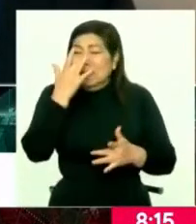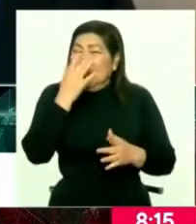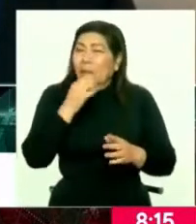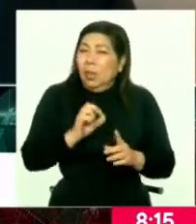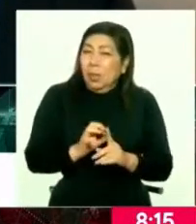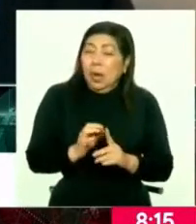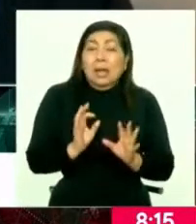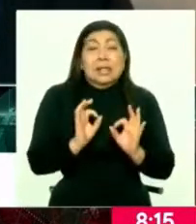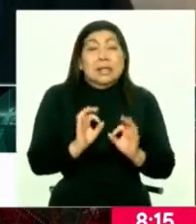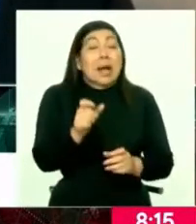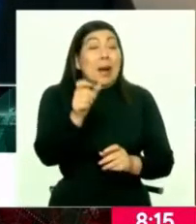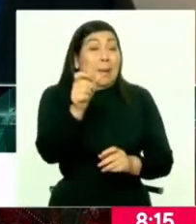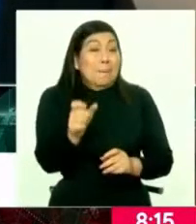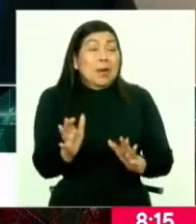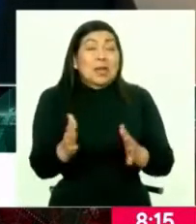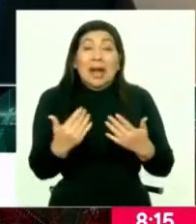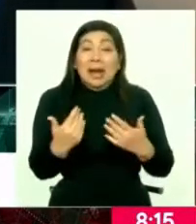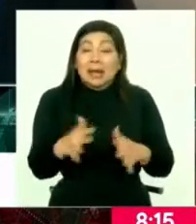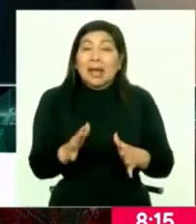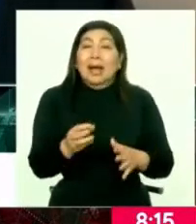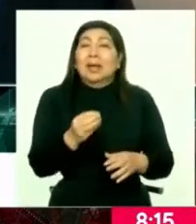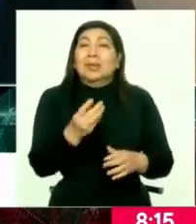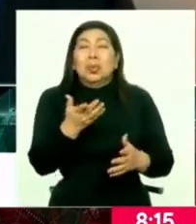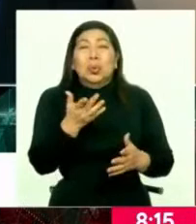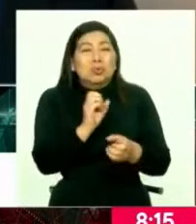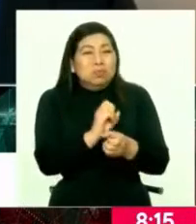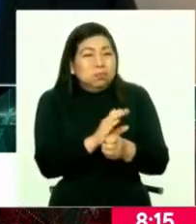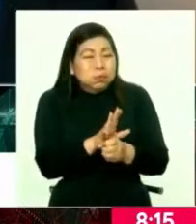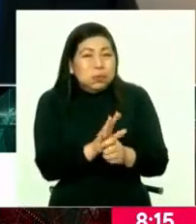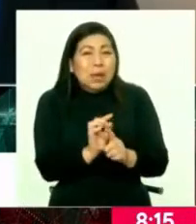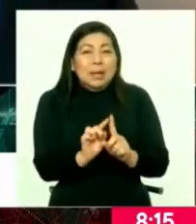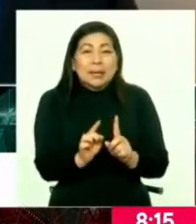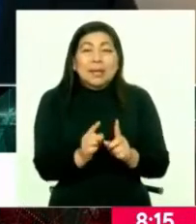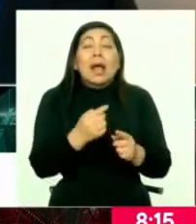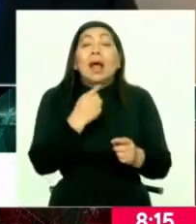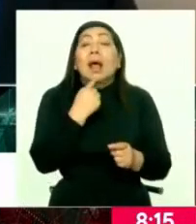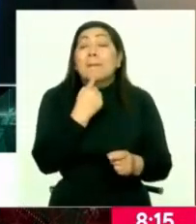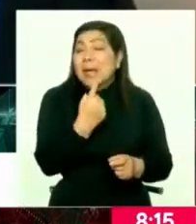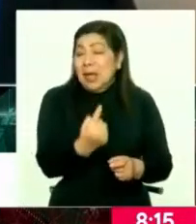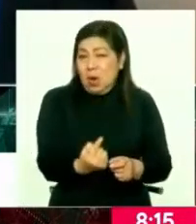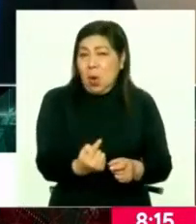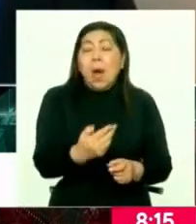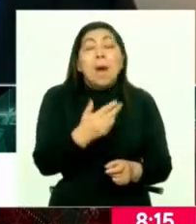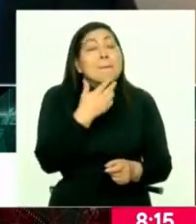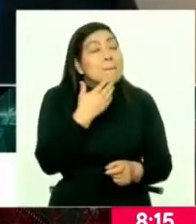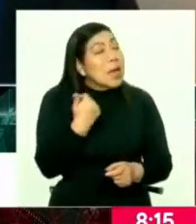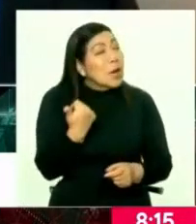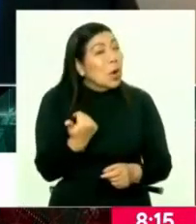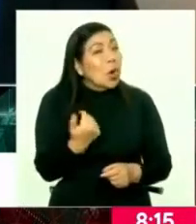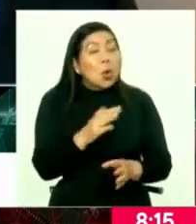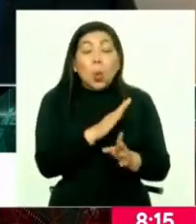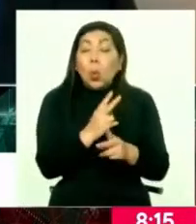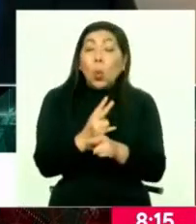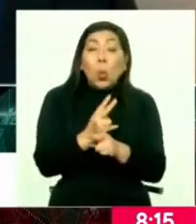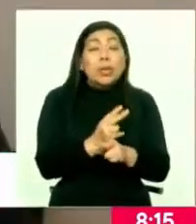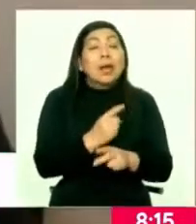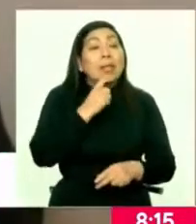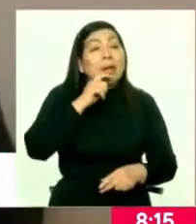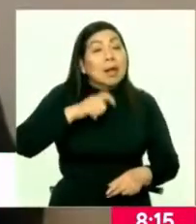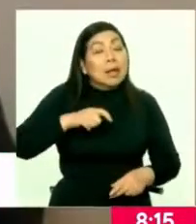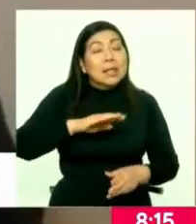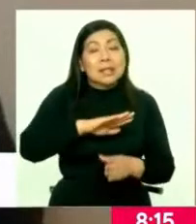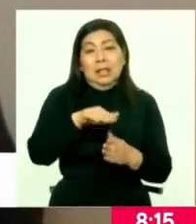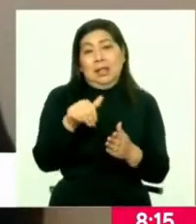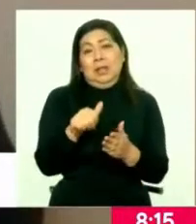síntomas. Así que así las personas hayan padecido coronavirus, se recomienda que se vacunen, que tomen todas las medidas necesarias,